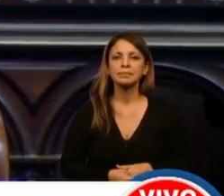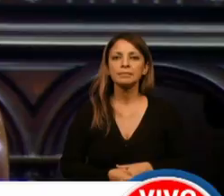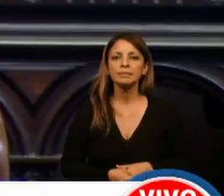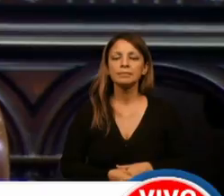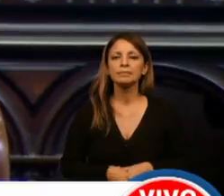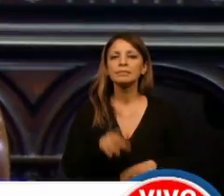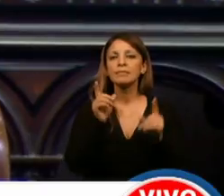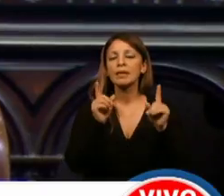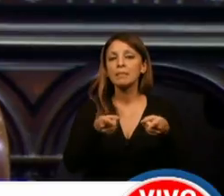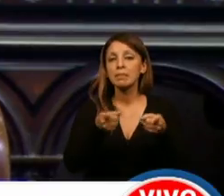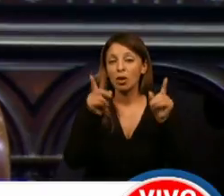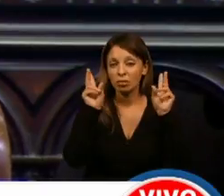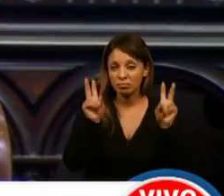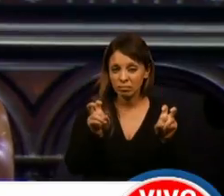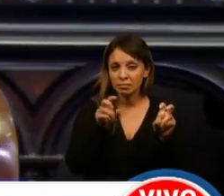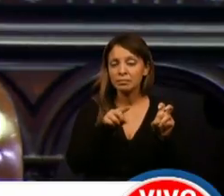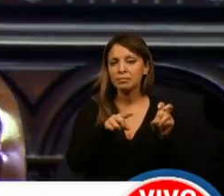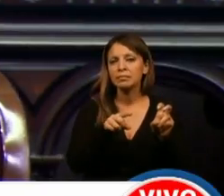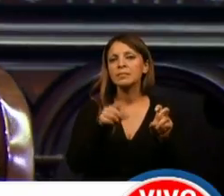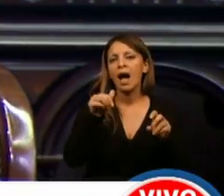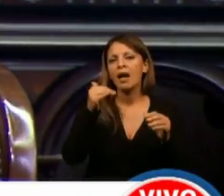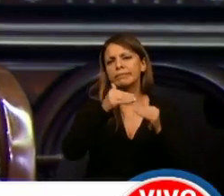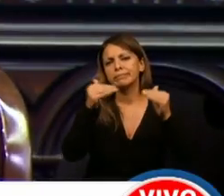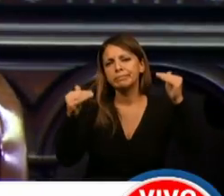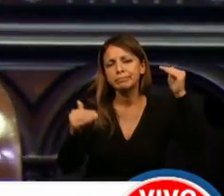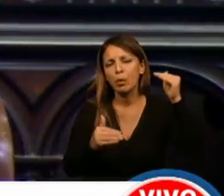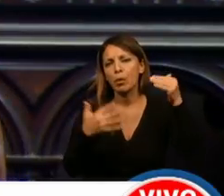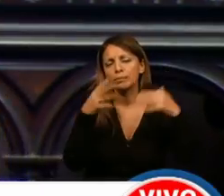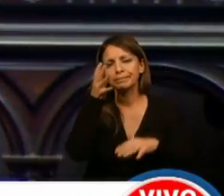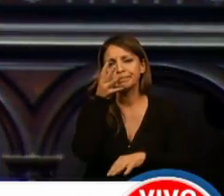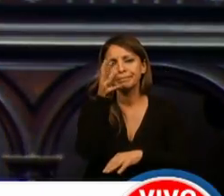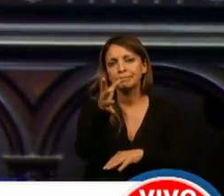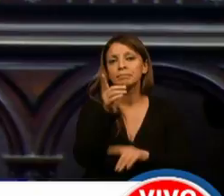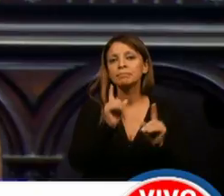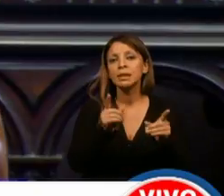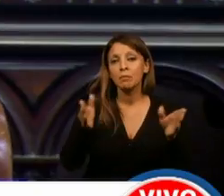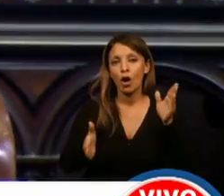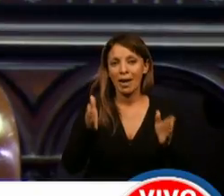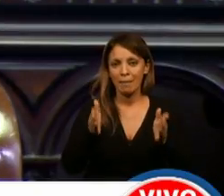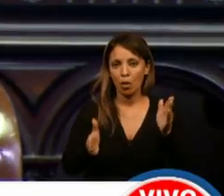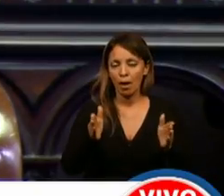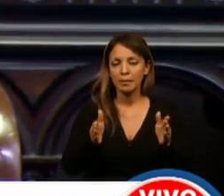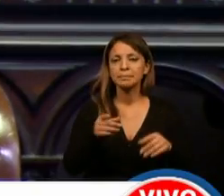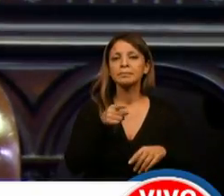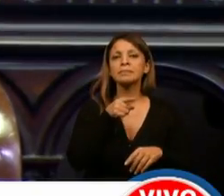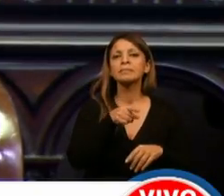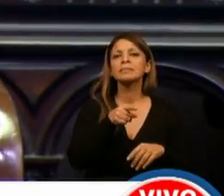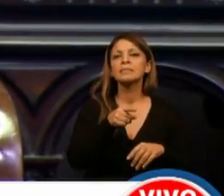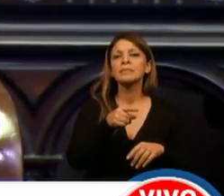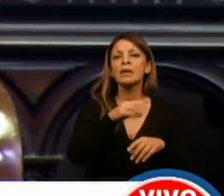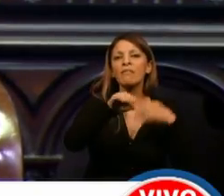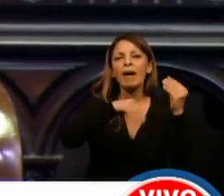y a esto hay que agregar la enorme inequidad que se dio durante esos años donde familias